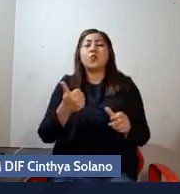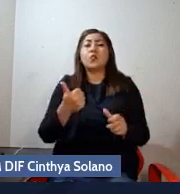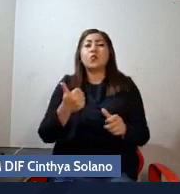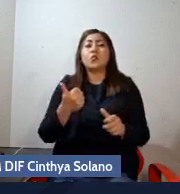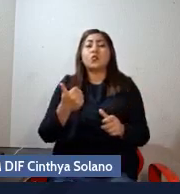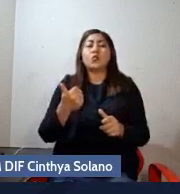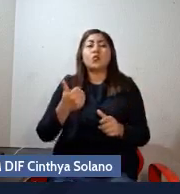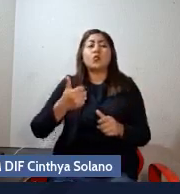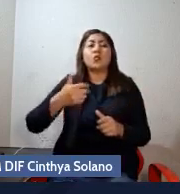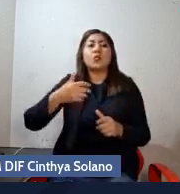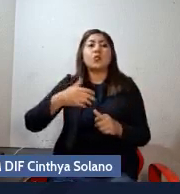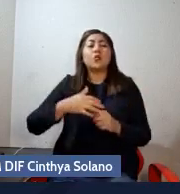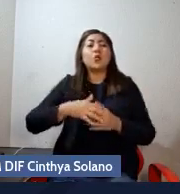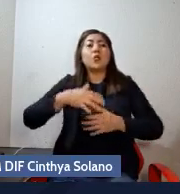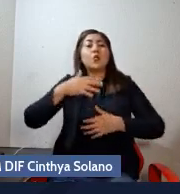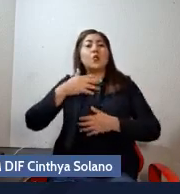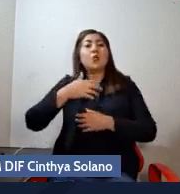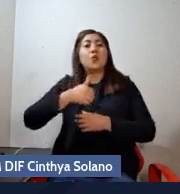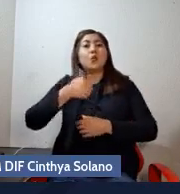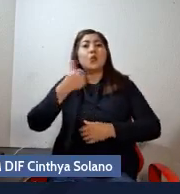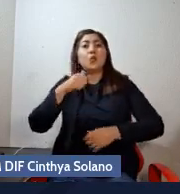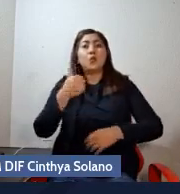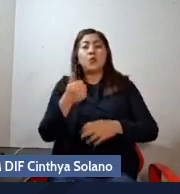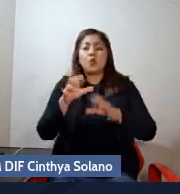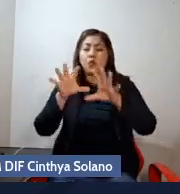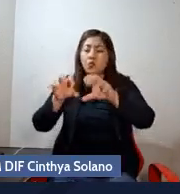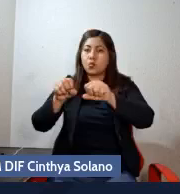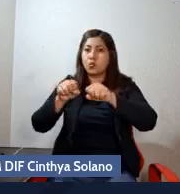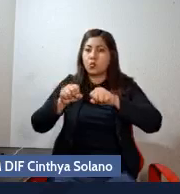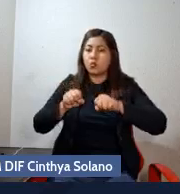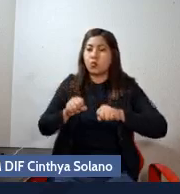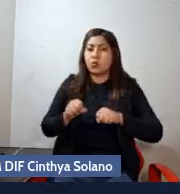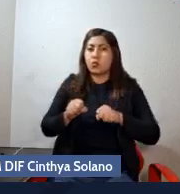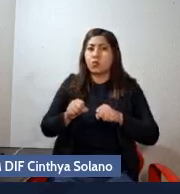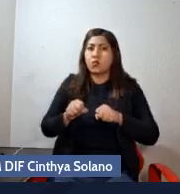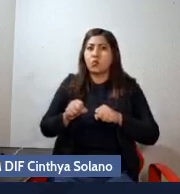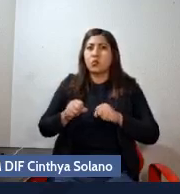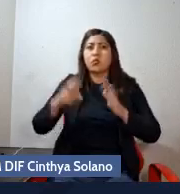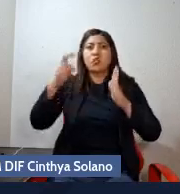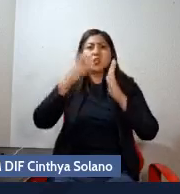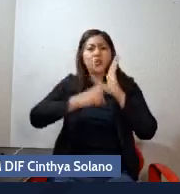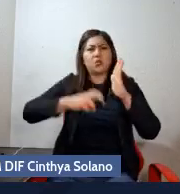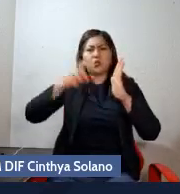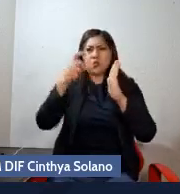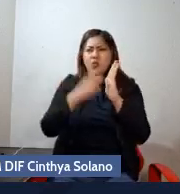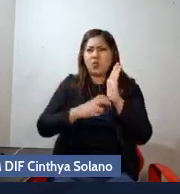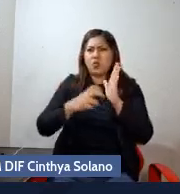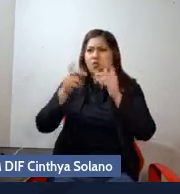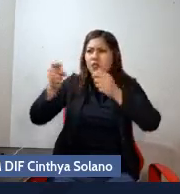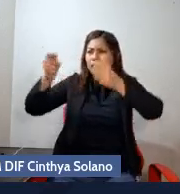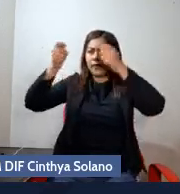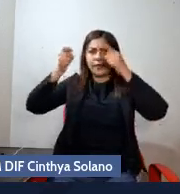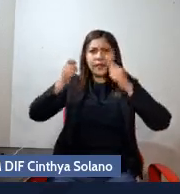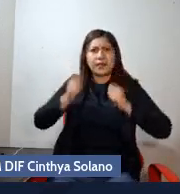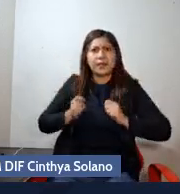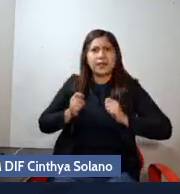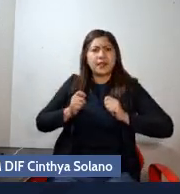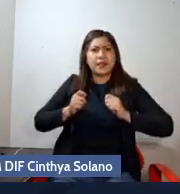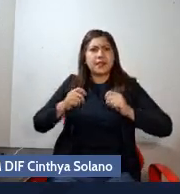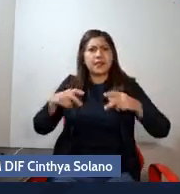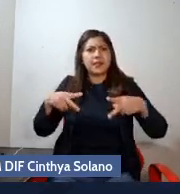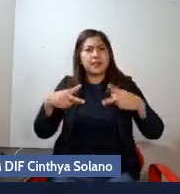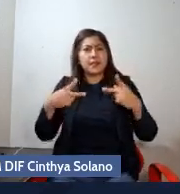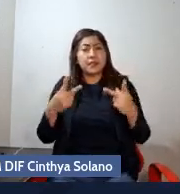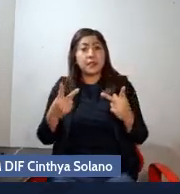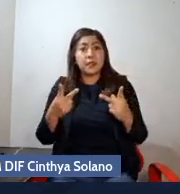destruya, altere, posea, use, adquiera, venda de manera